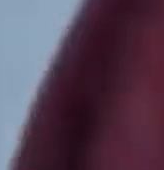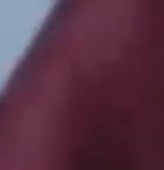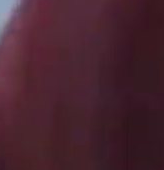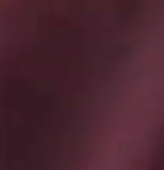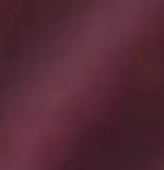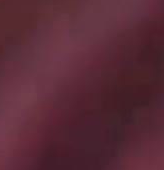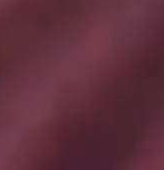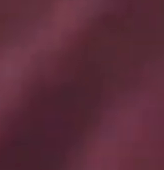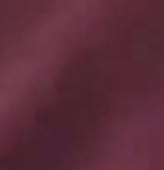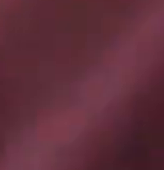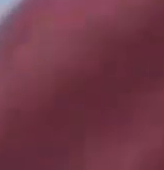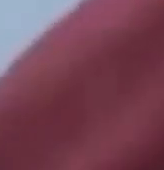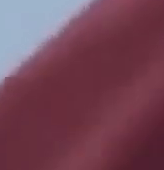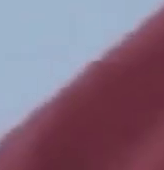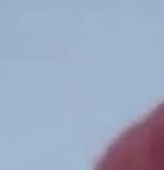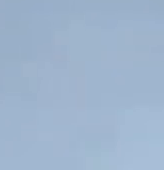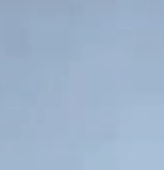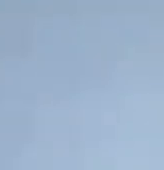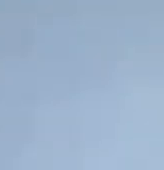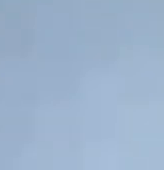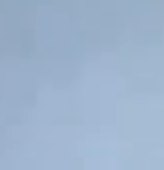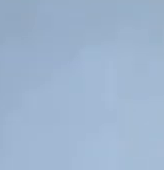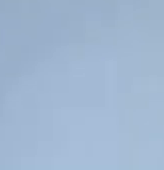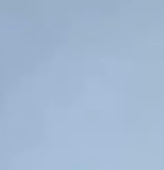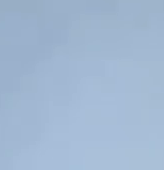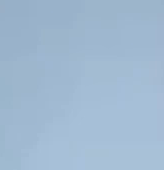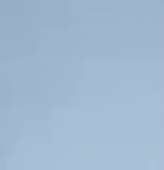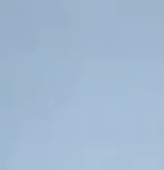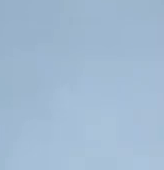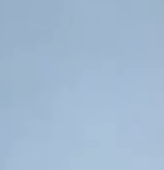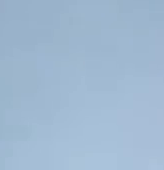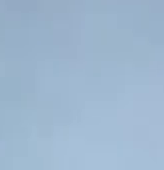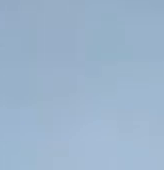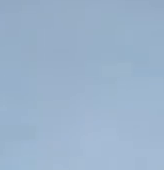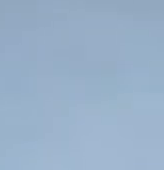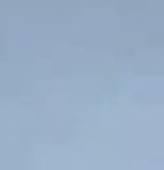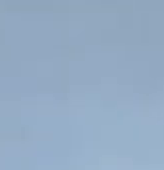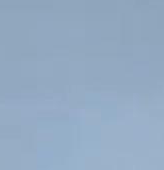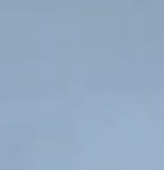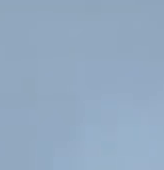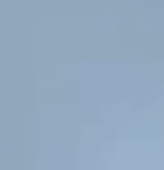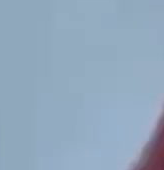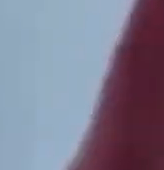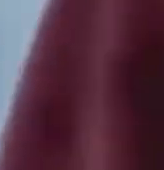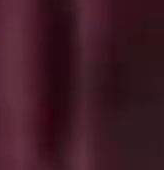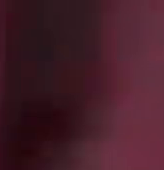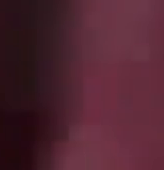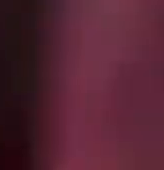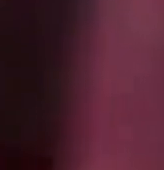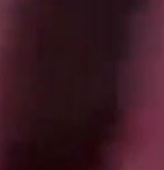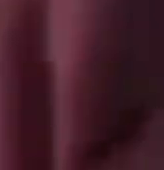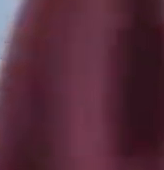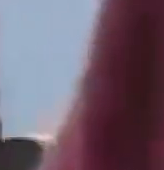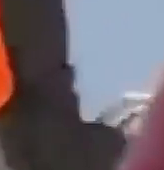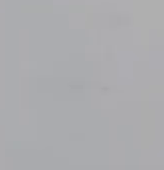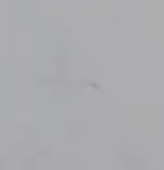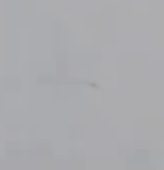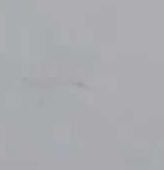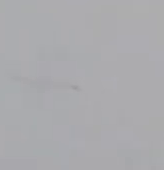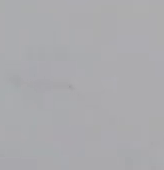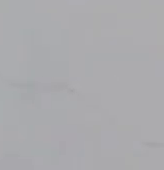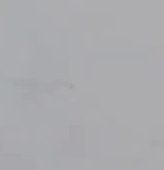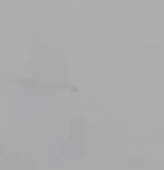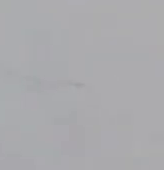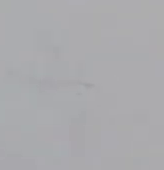un 40% menos de lo que, o más bien un 60% menos de lo que se pretendía. Pero ahí no acaba la cosa.